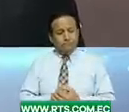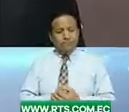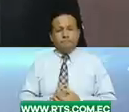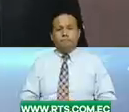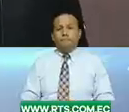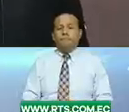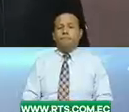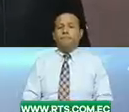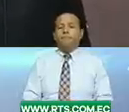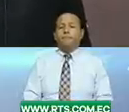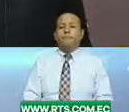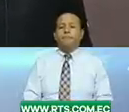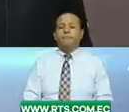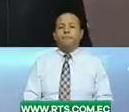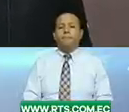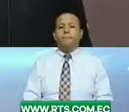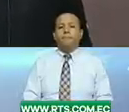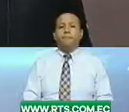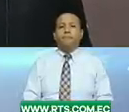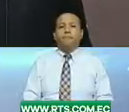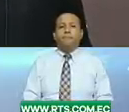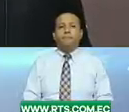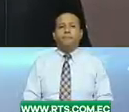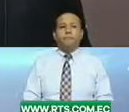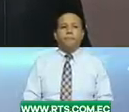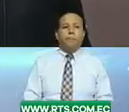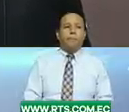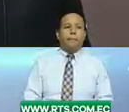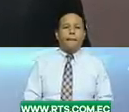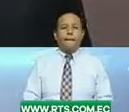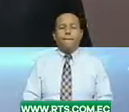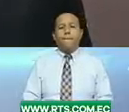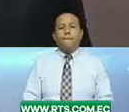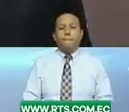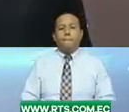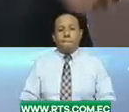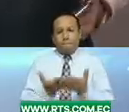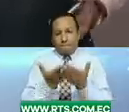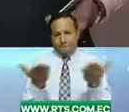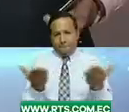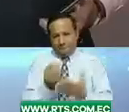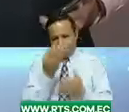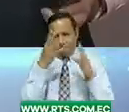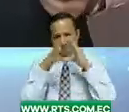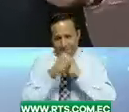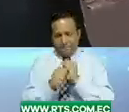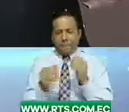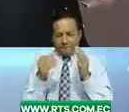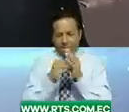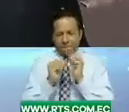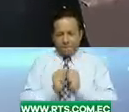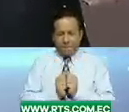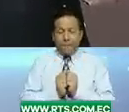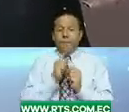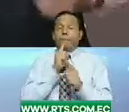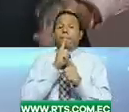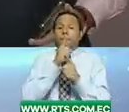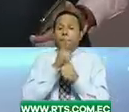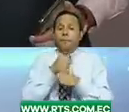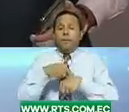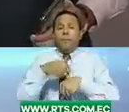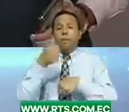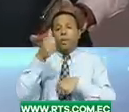Anali, amigos televidentes, buenas noches nuevamente. Así es, 22 horas con 31 minutos, y más temprano, durante horas de la mañana y